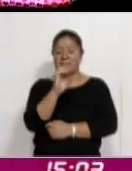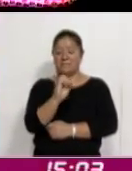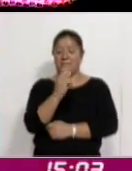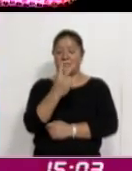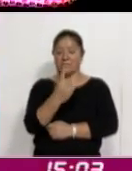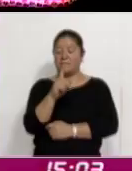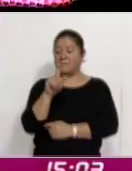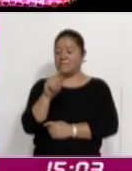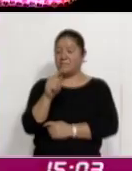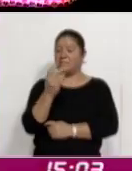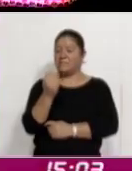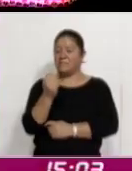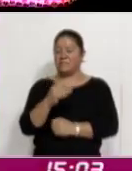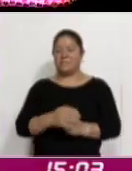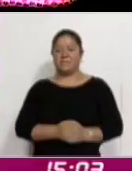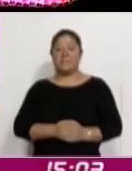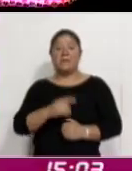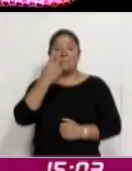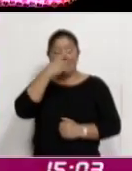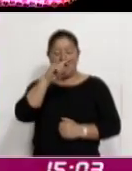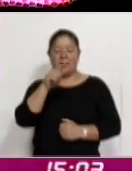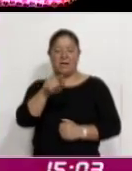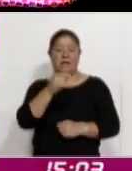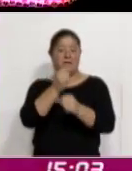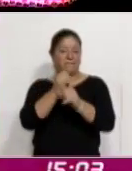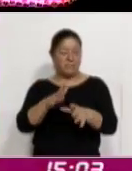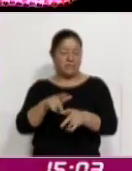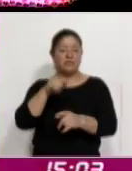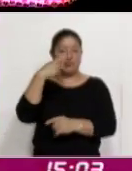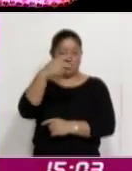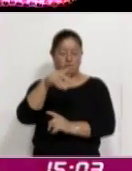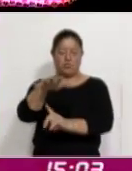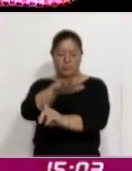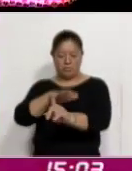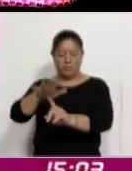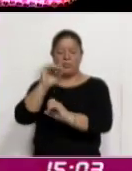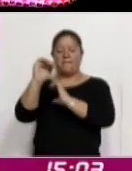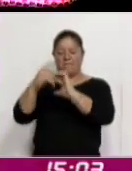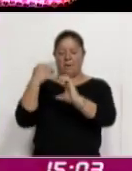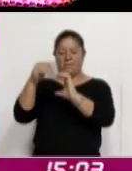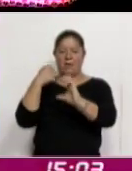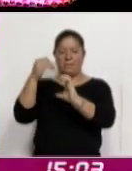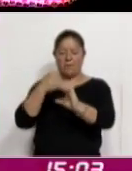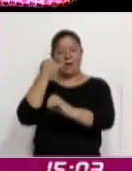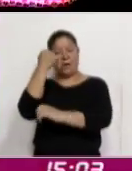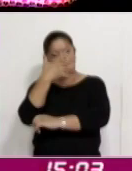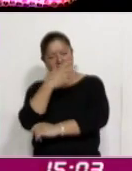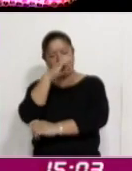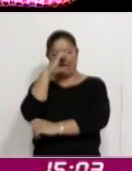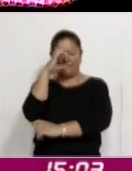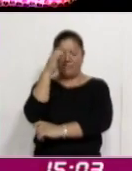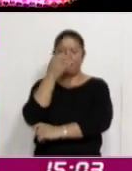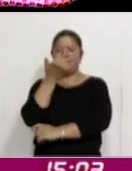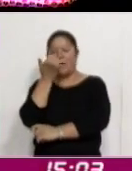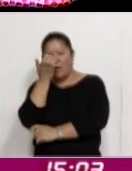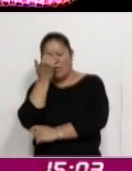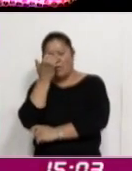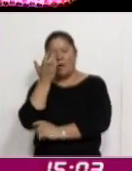246-137-0279. Ya sabe, para que nos comparte información, imágenes, audios, lo que usted nos pueda compartir, nos pueda